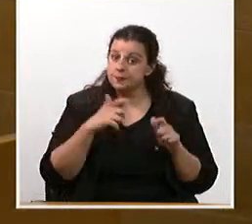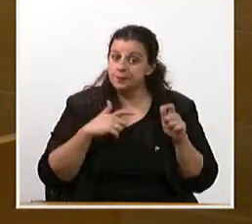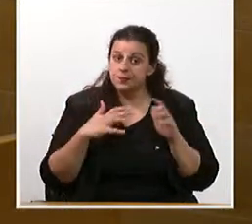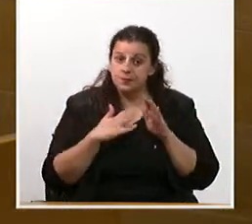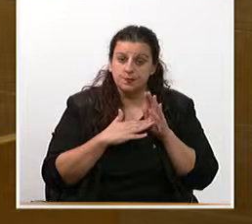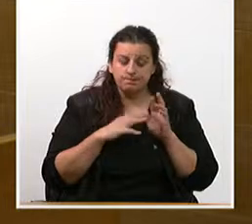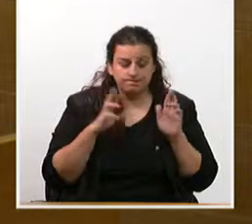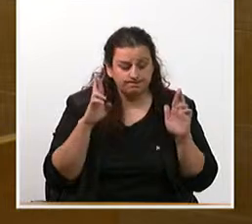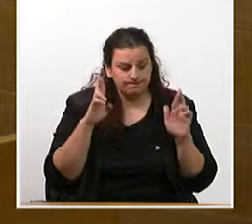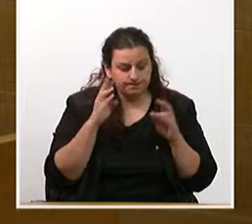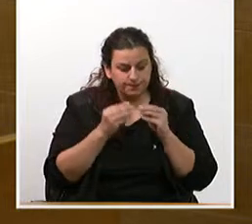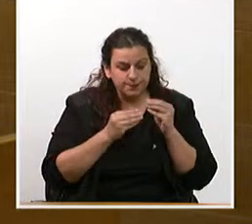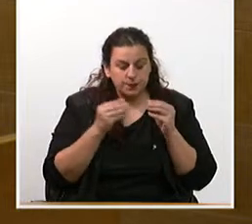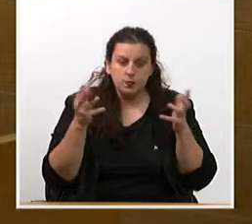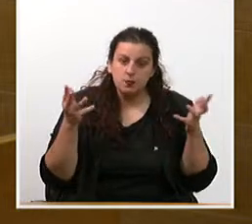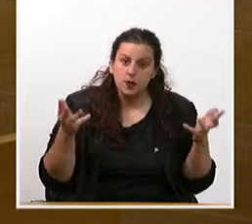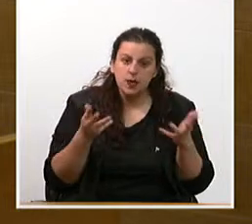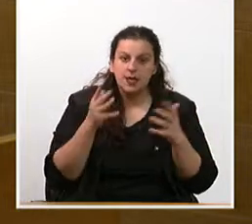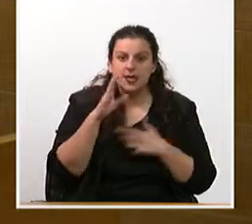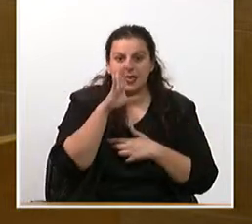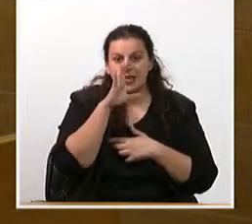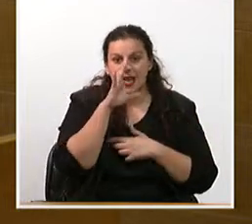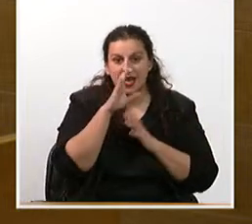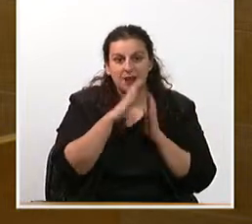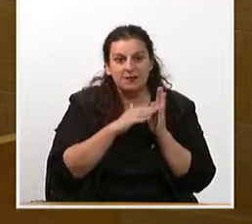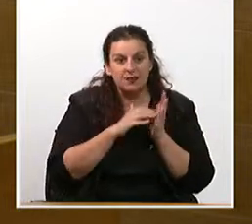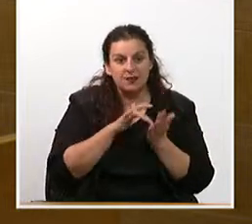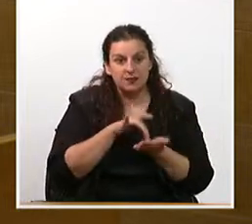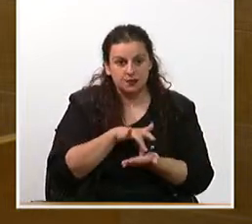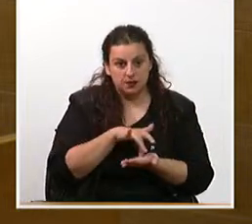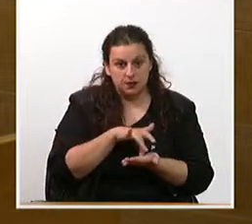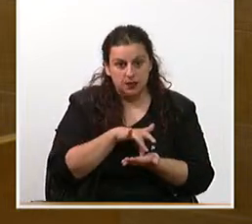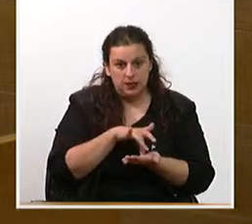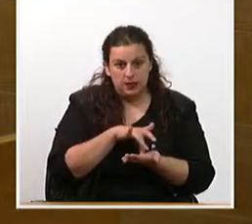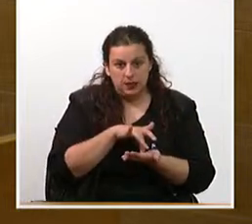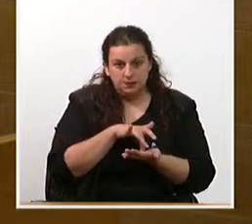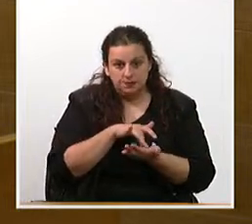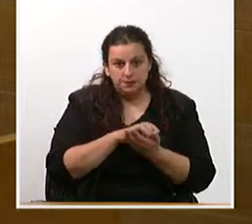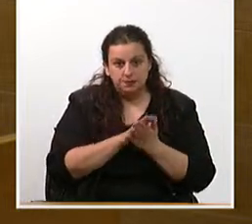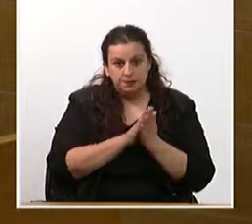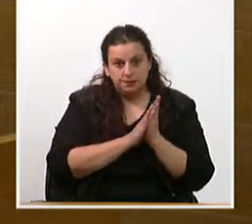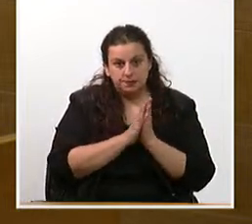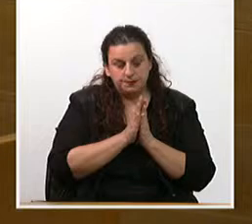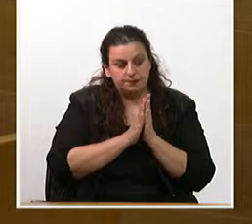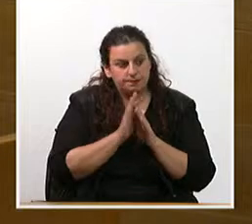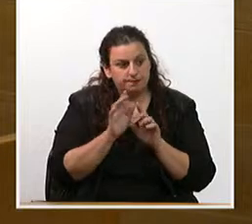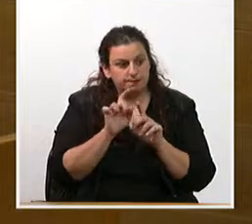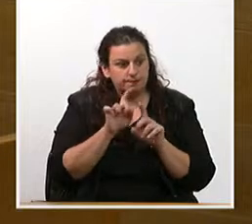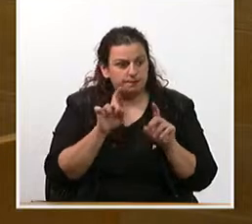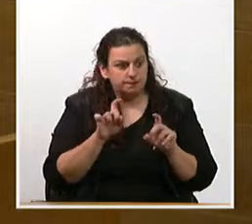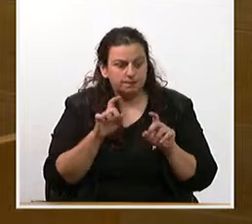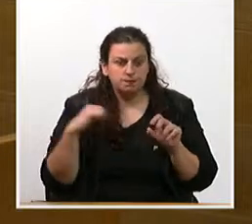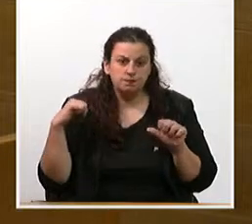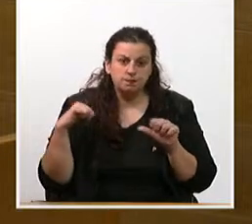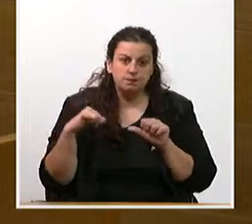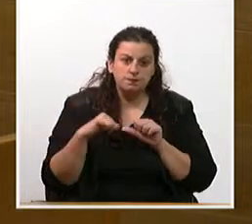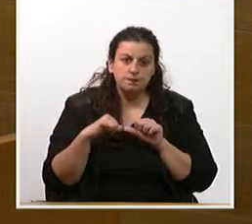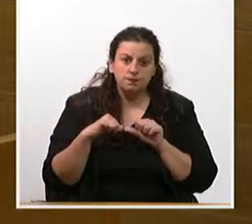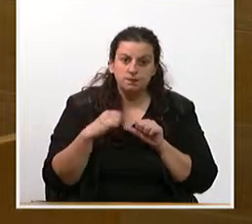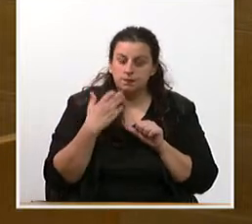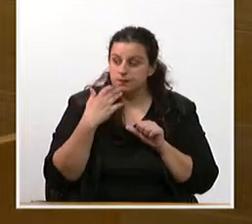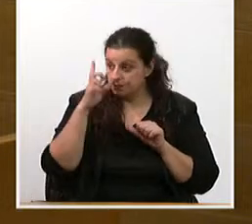es una promo de laar valenciana conal prun de y si no